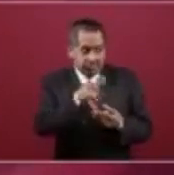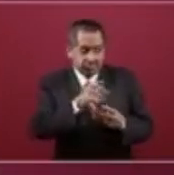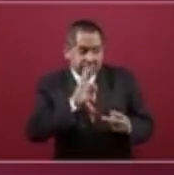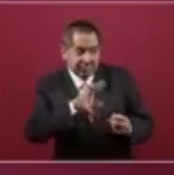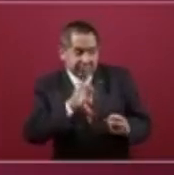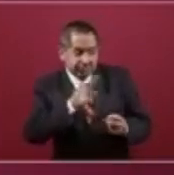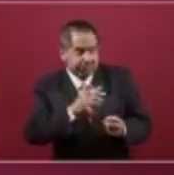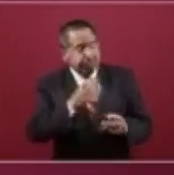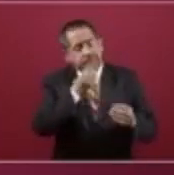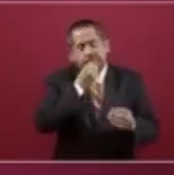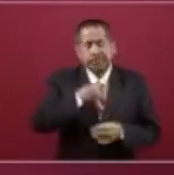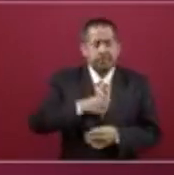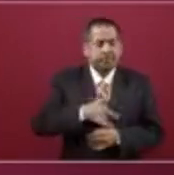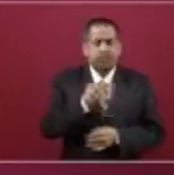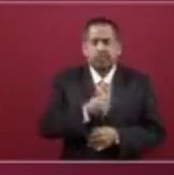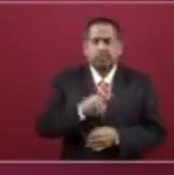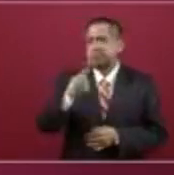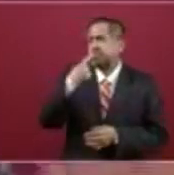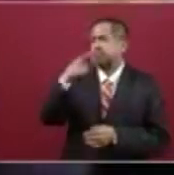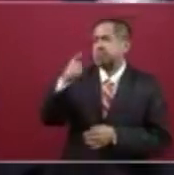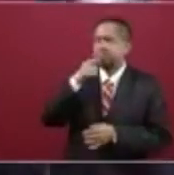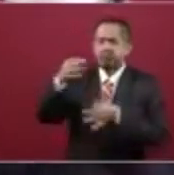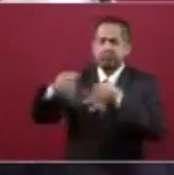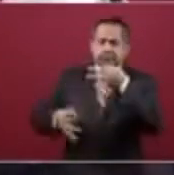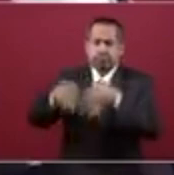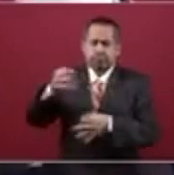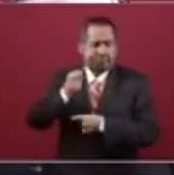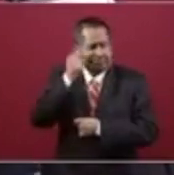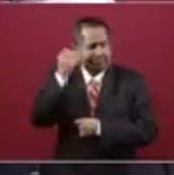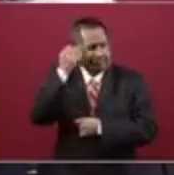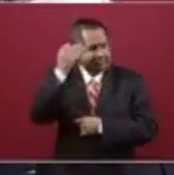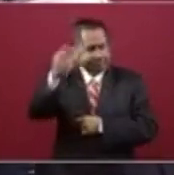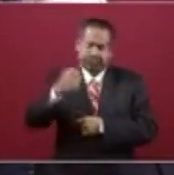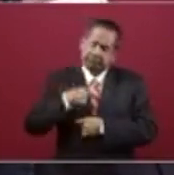es necesario, ¿sí? Aunque nos lleve tiempo,